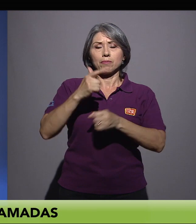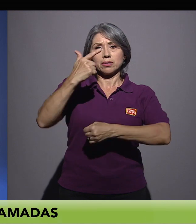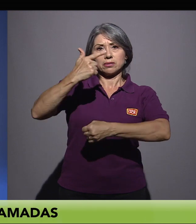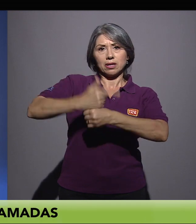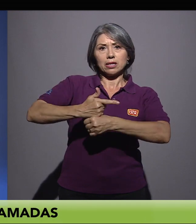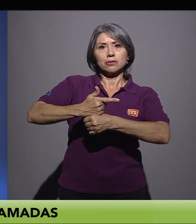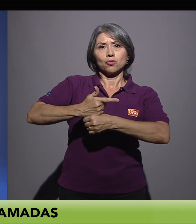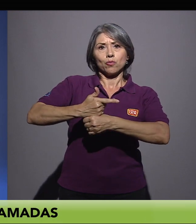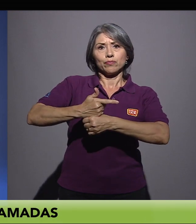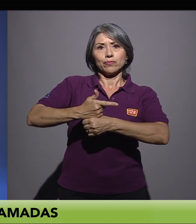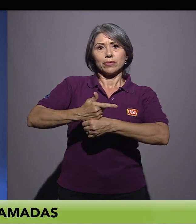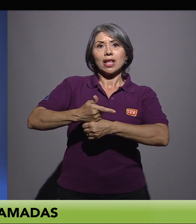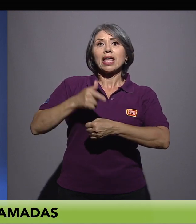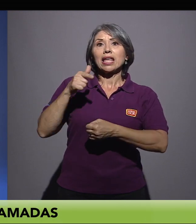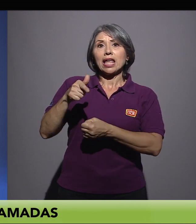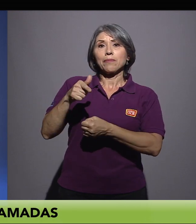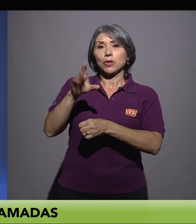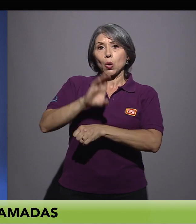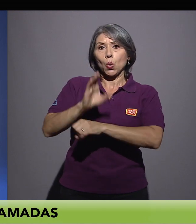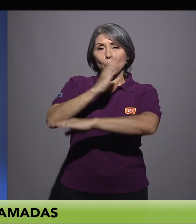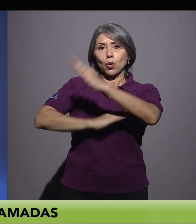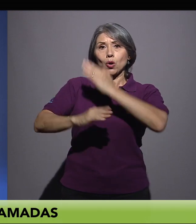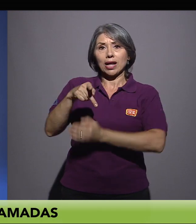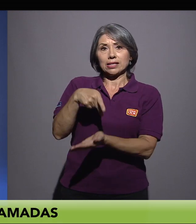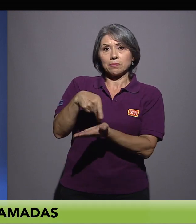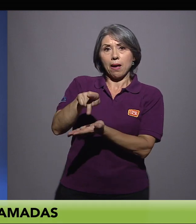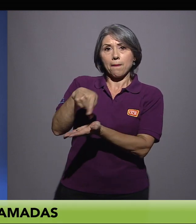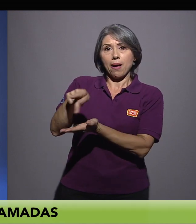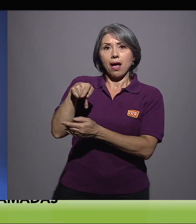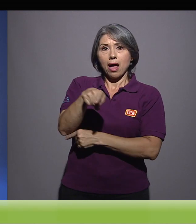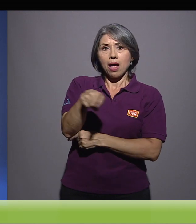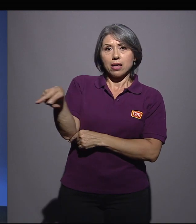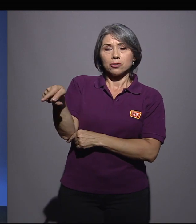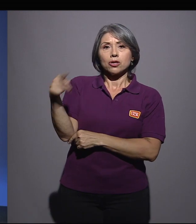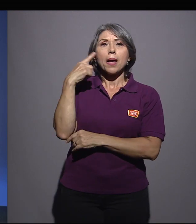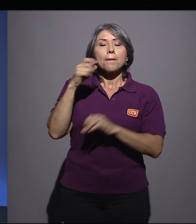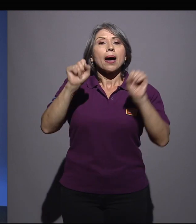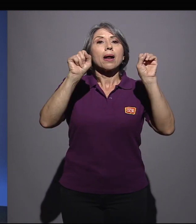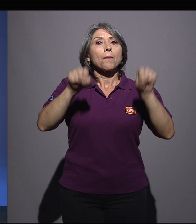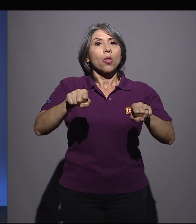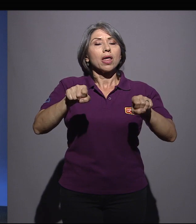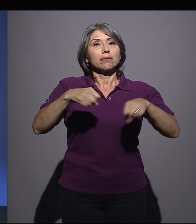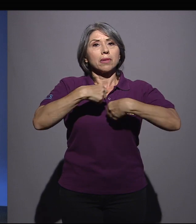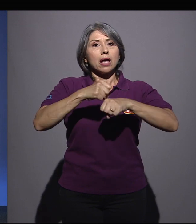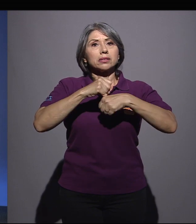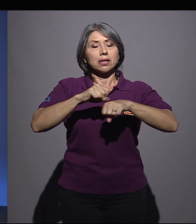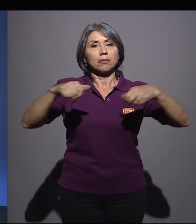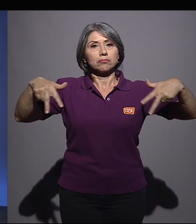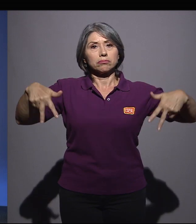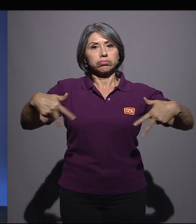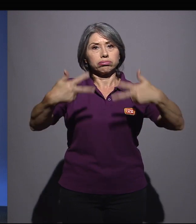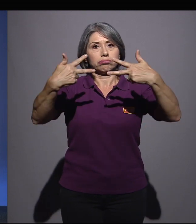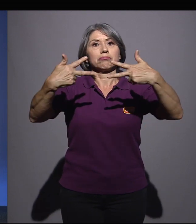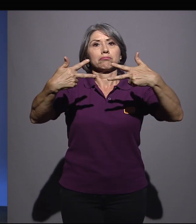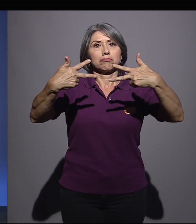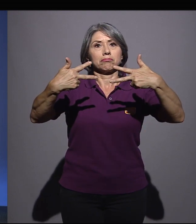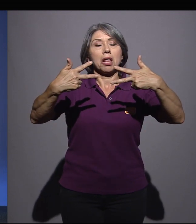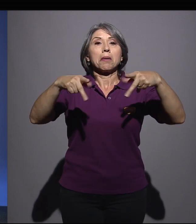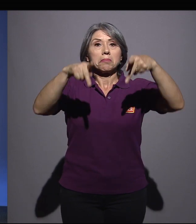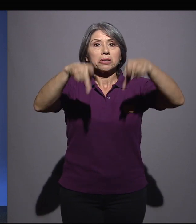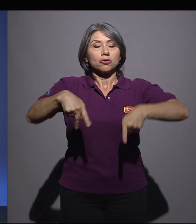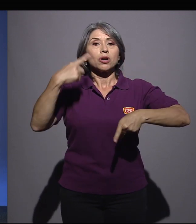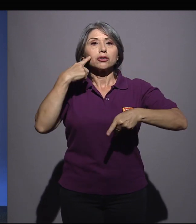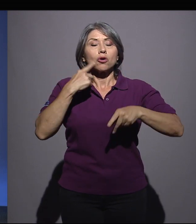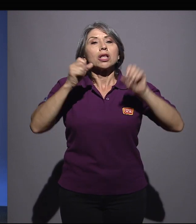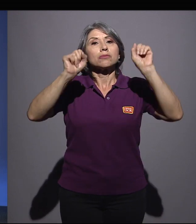ser costeados por el CONAPDIS para poder habilitar videollamadas, que ingresen videollamadas de personas